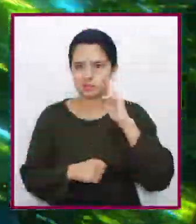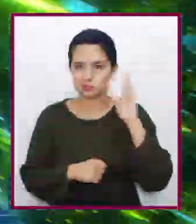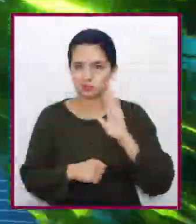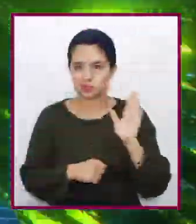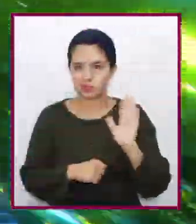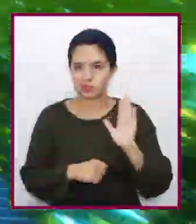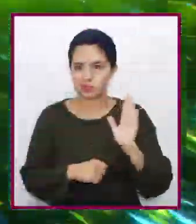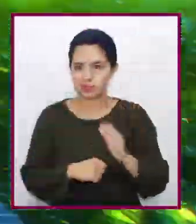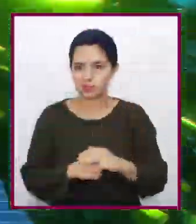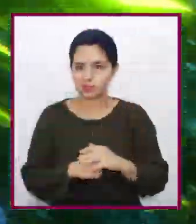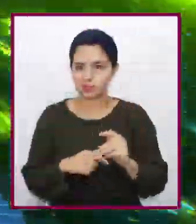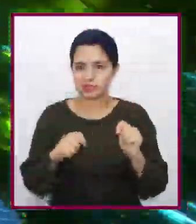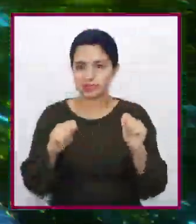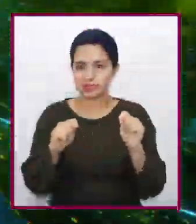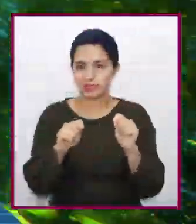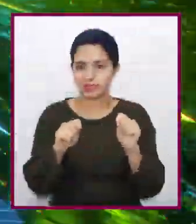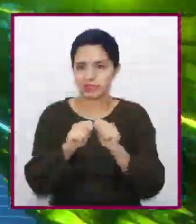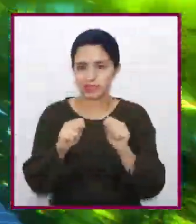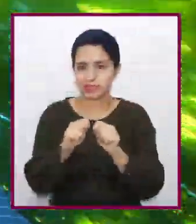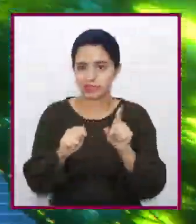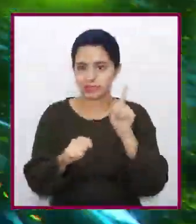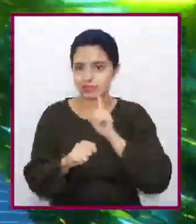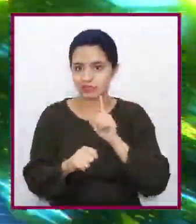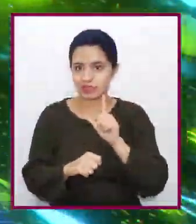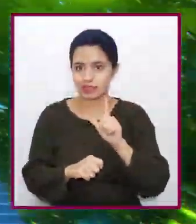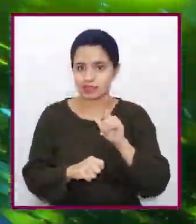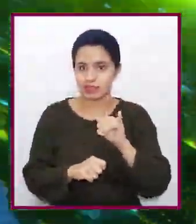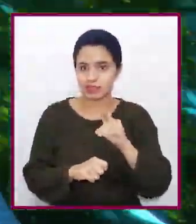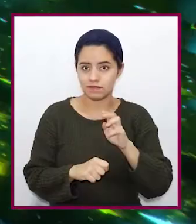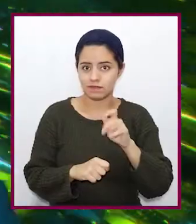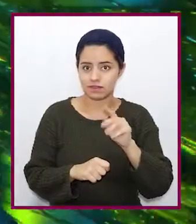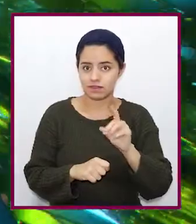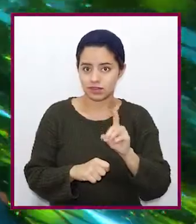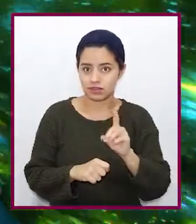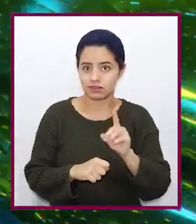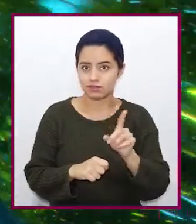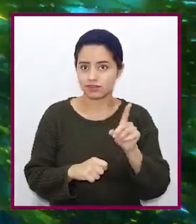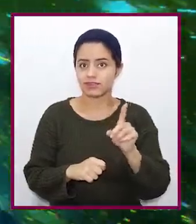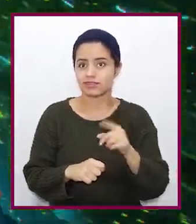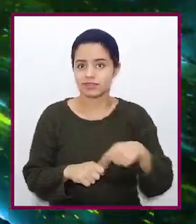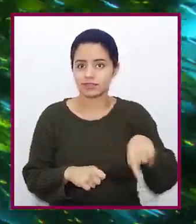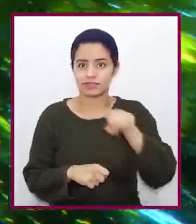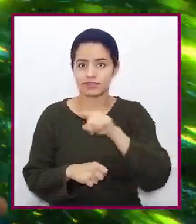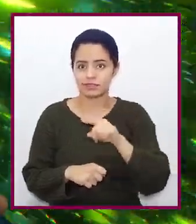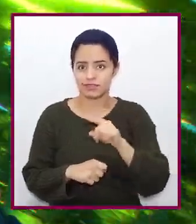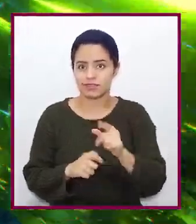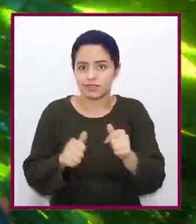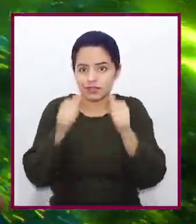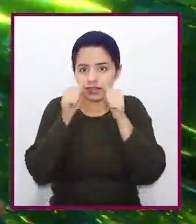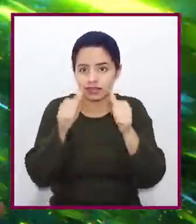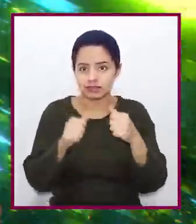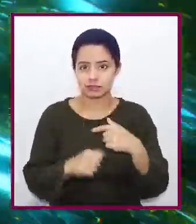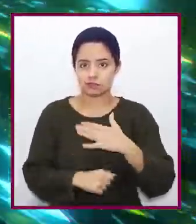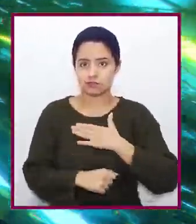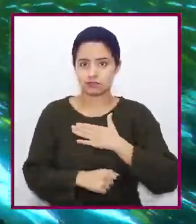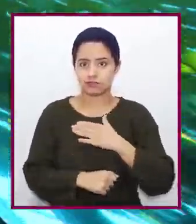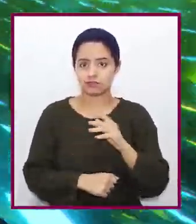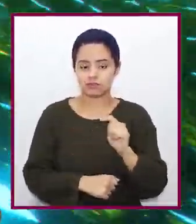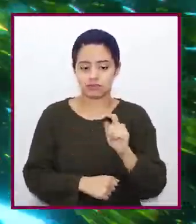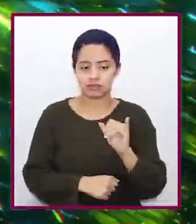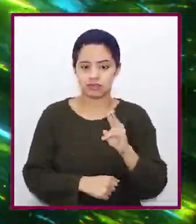Hola, tía Libertad y Beatboxers. Yo soy Tiva. Vamos